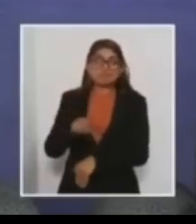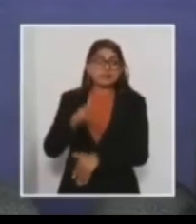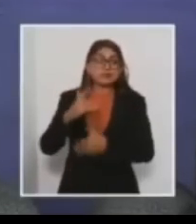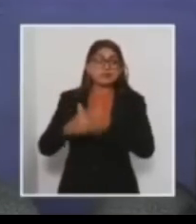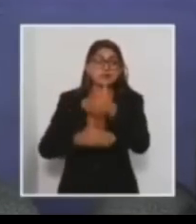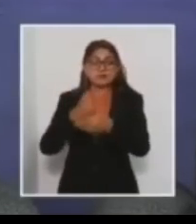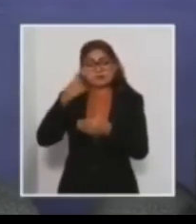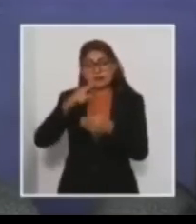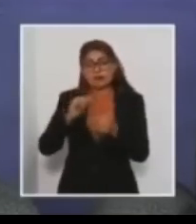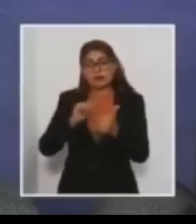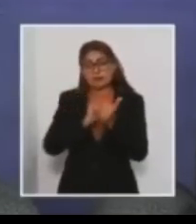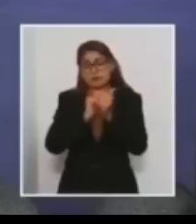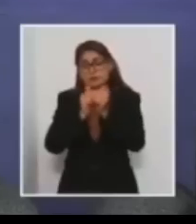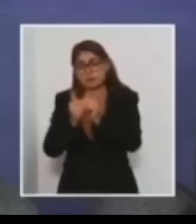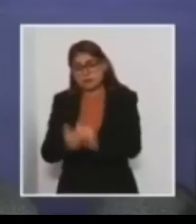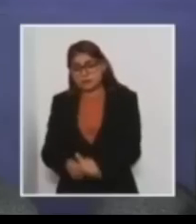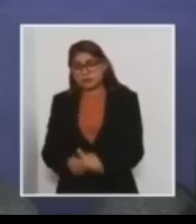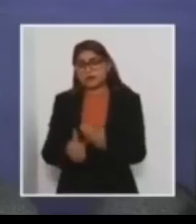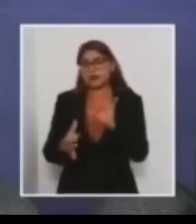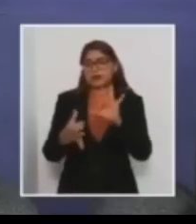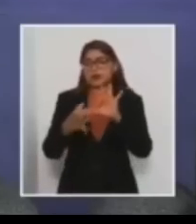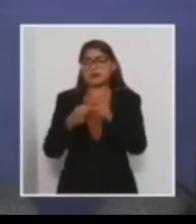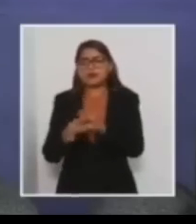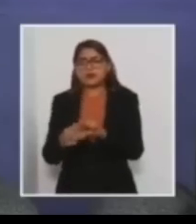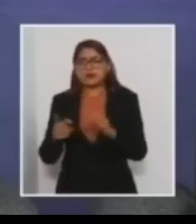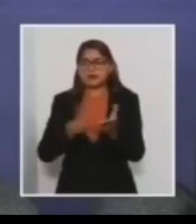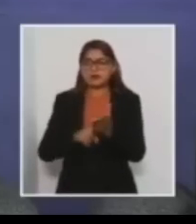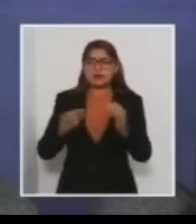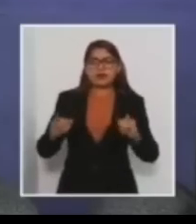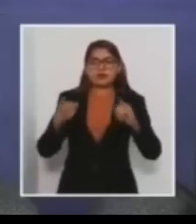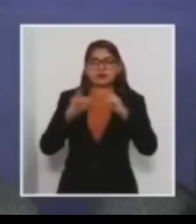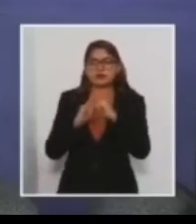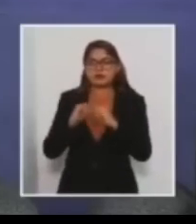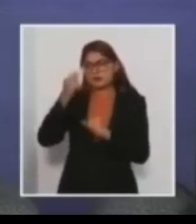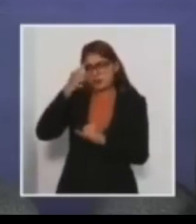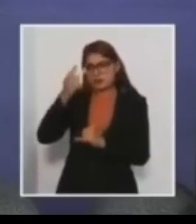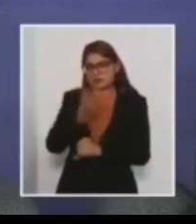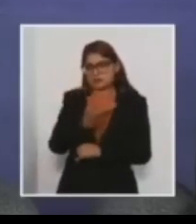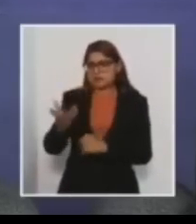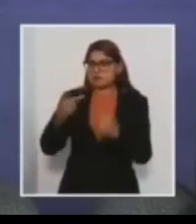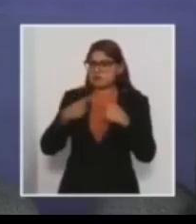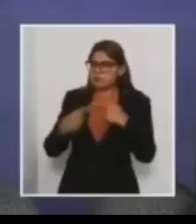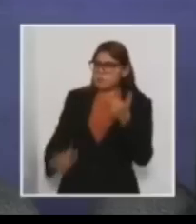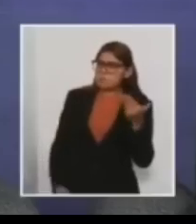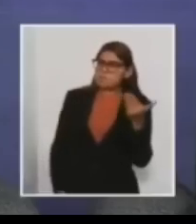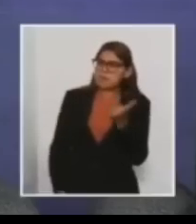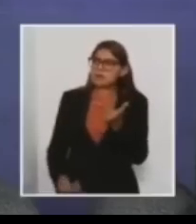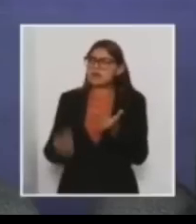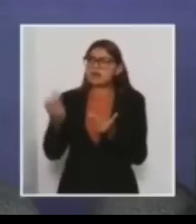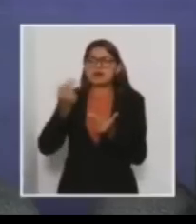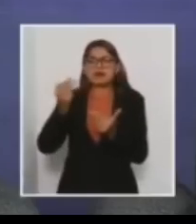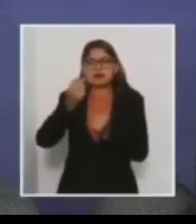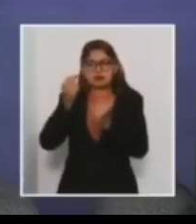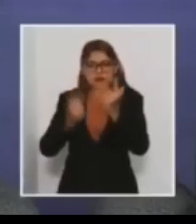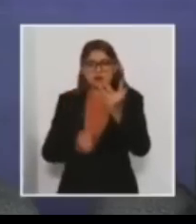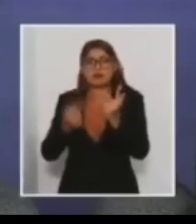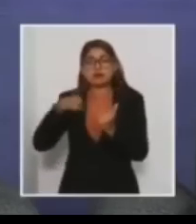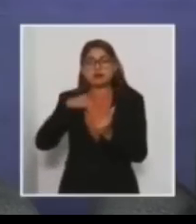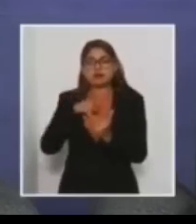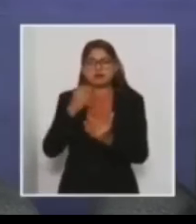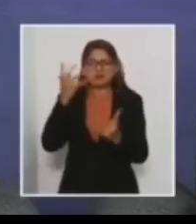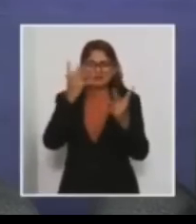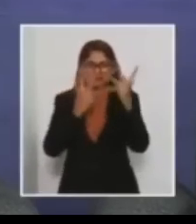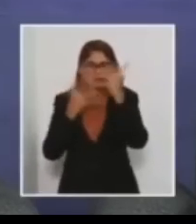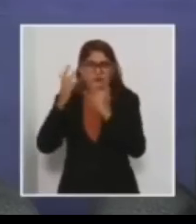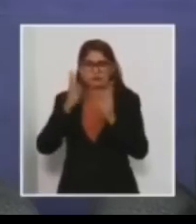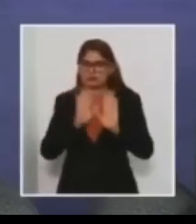evolución y adaptación de nuestra institución a las exigencias ciudadanas, no debemos